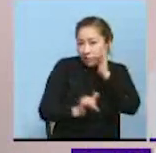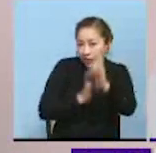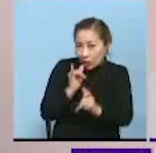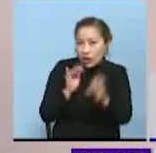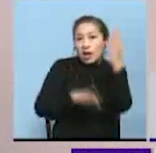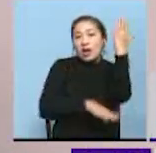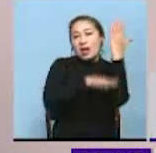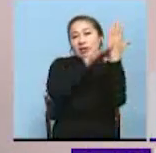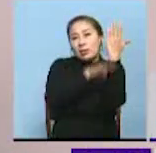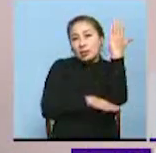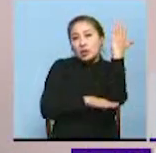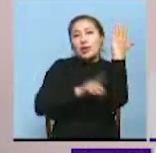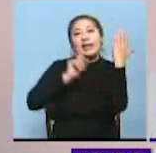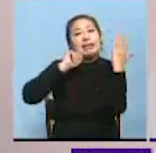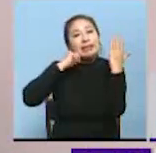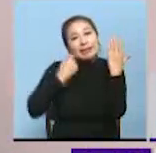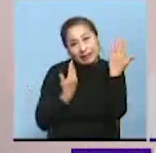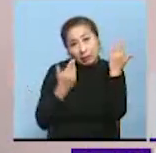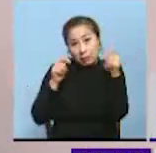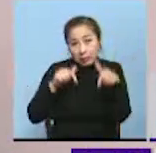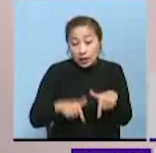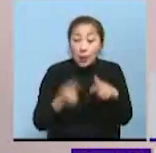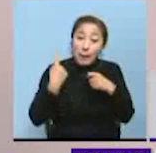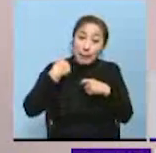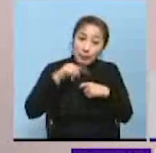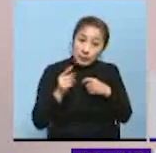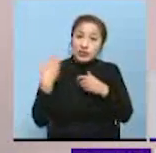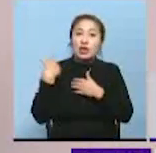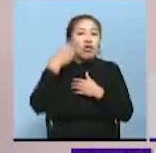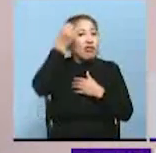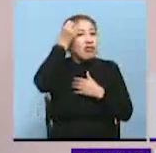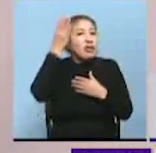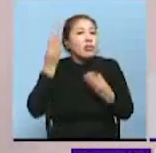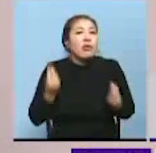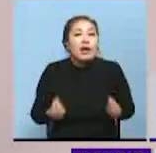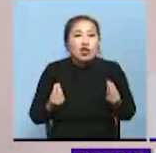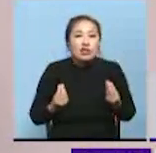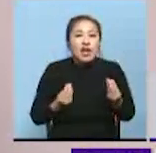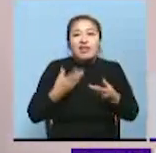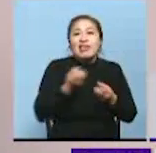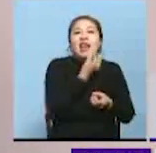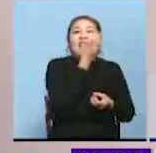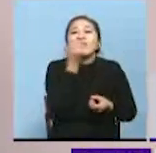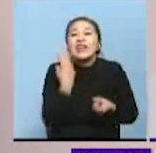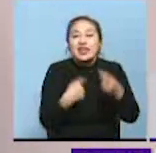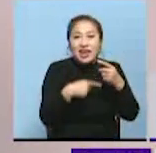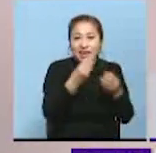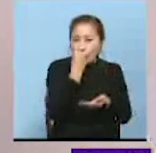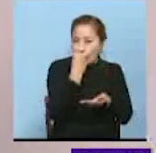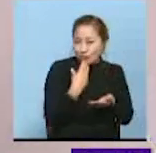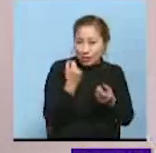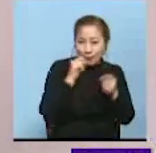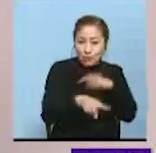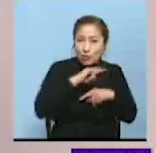la temperatura es muy agradable. Pero nos estamos olvidando de los hornitos. Por eso hemos